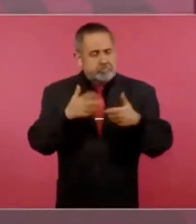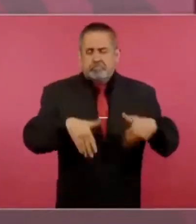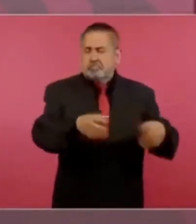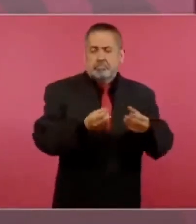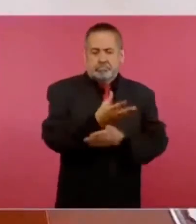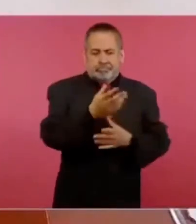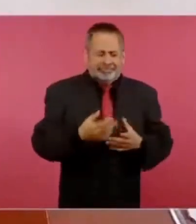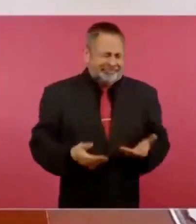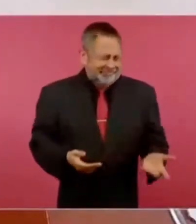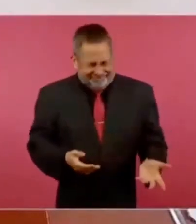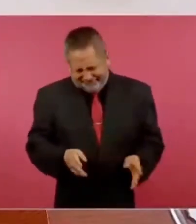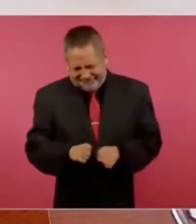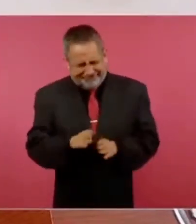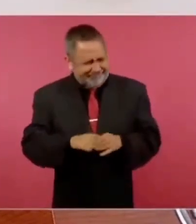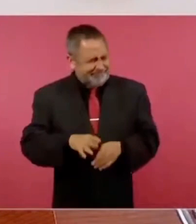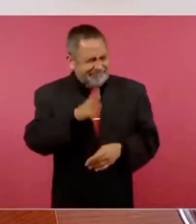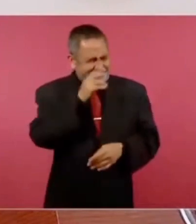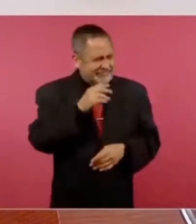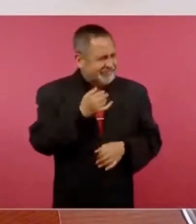¿Con qué propósito?